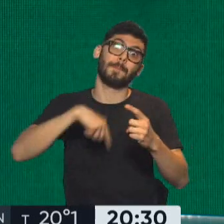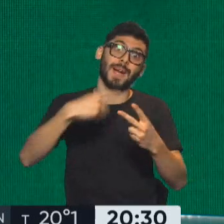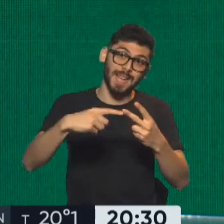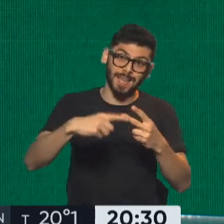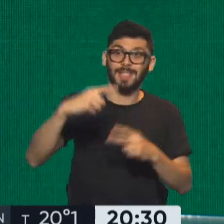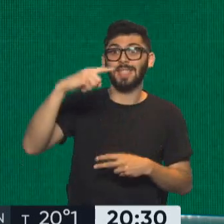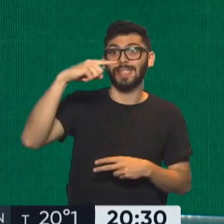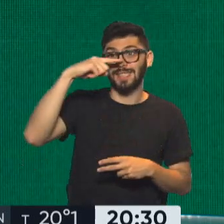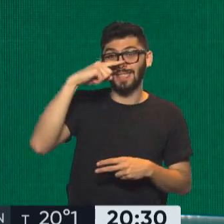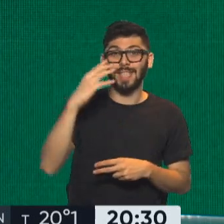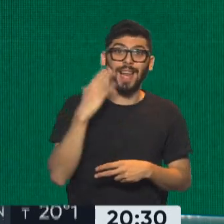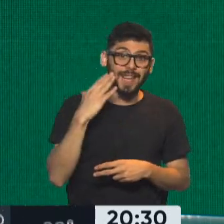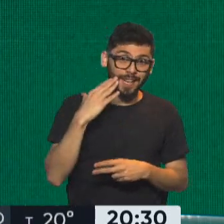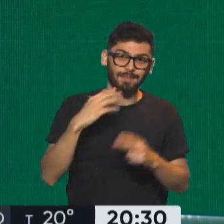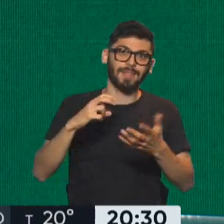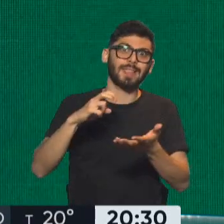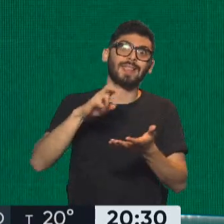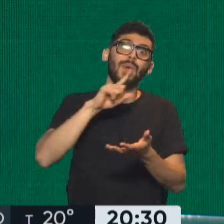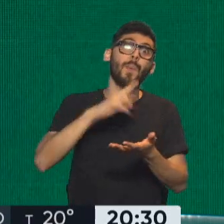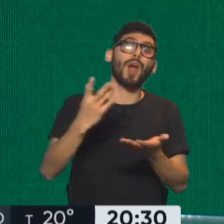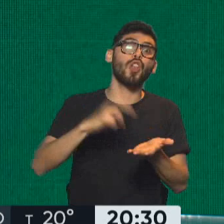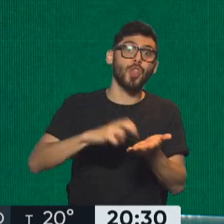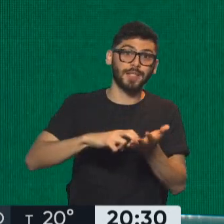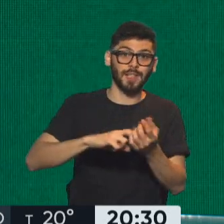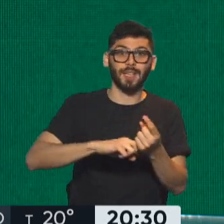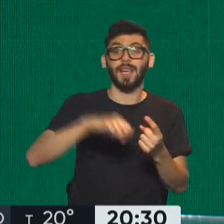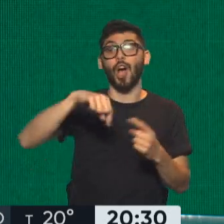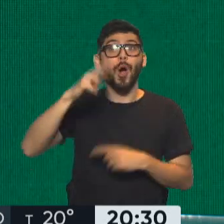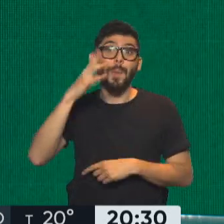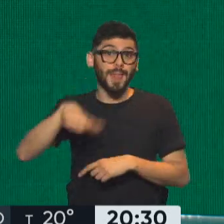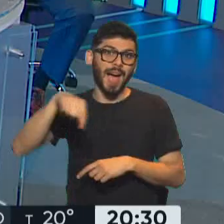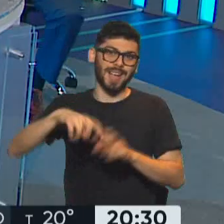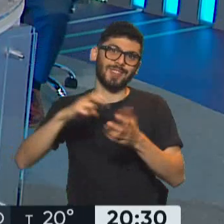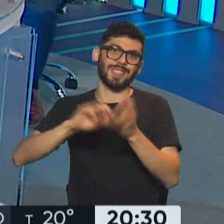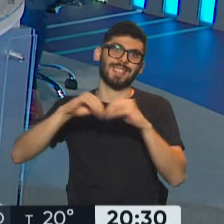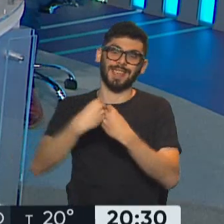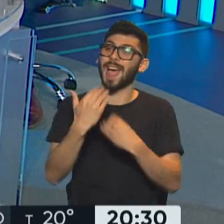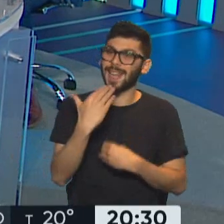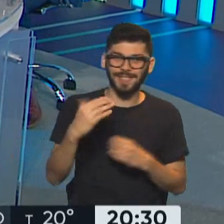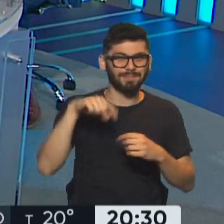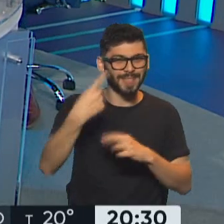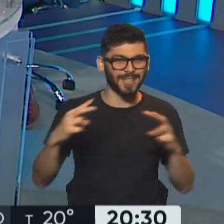horas, televisión pública, noticias 20:30. Aquí estaremos con este cierre de edición. Gracias. Hasta mañana.